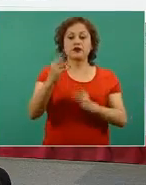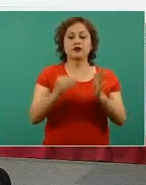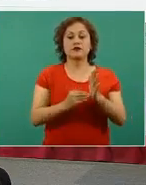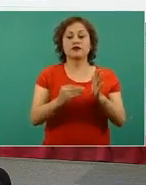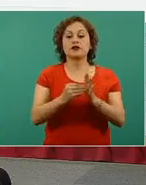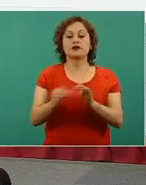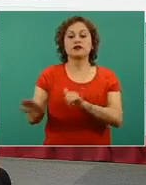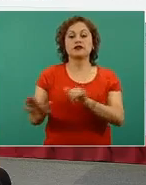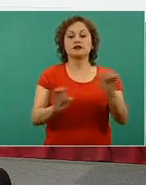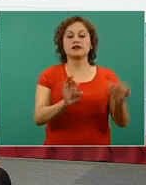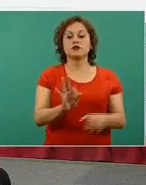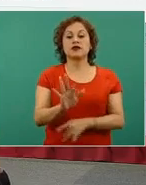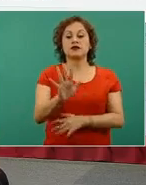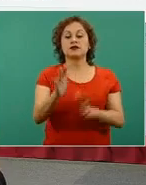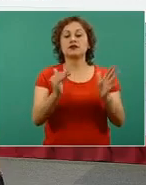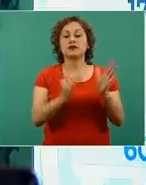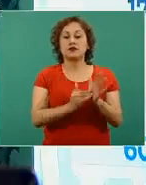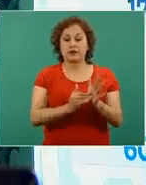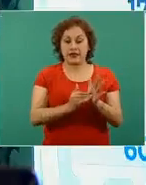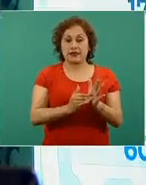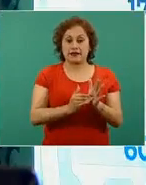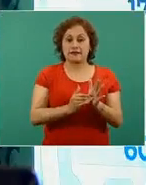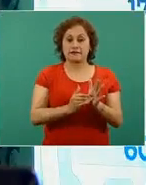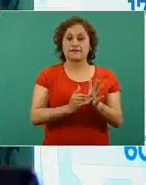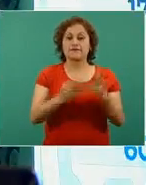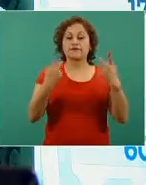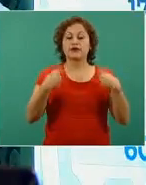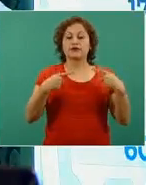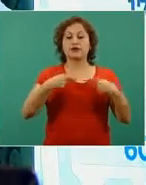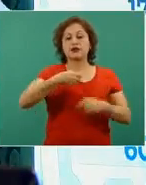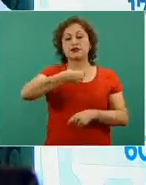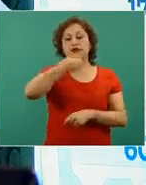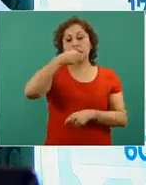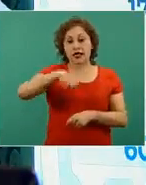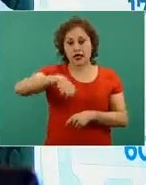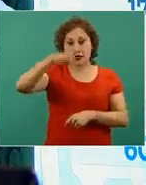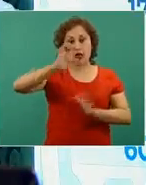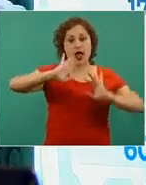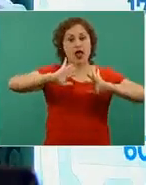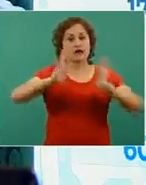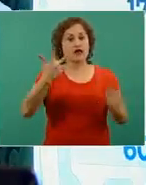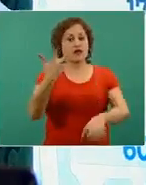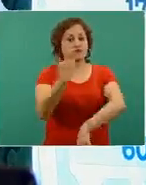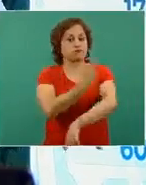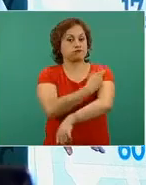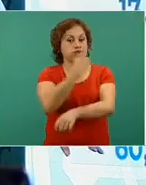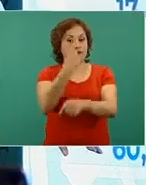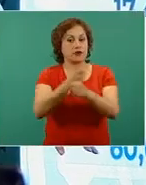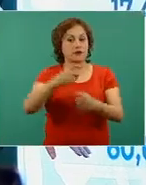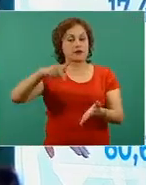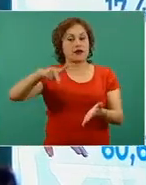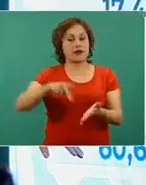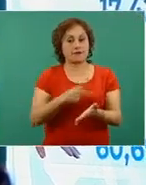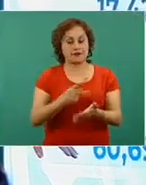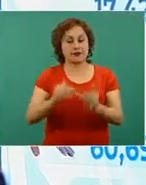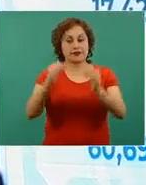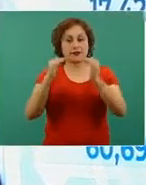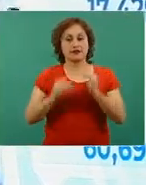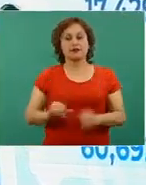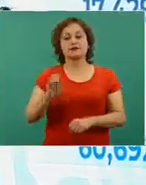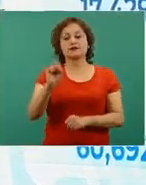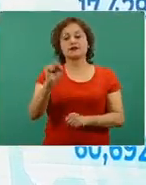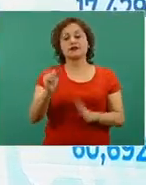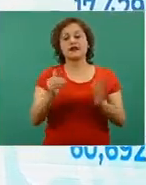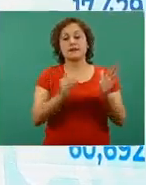3.645.000 personas adultas mayores en México ya fueron protegidas con la primera dosis y 60.692,